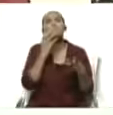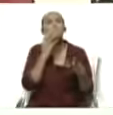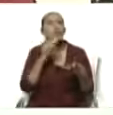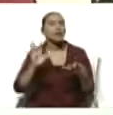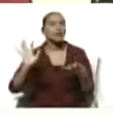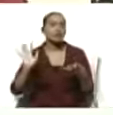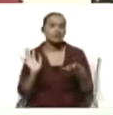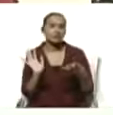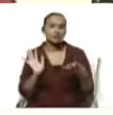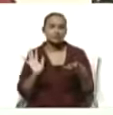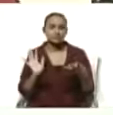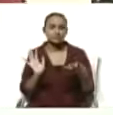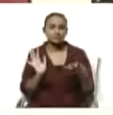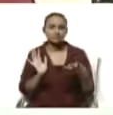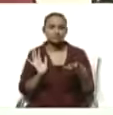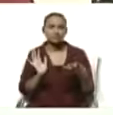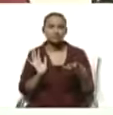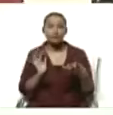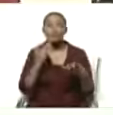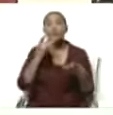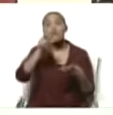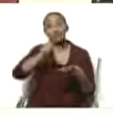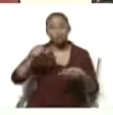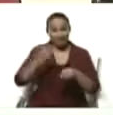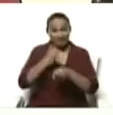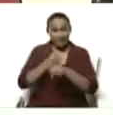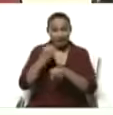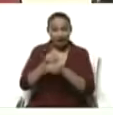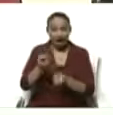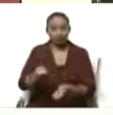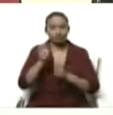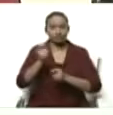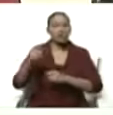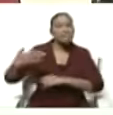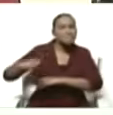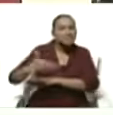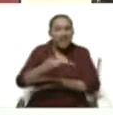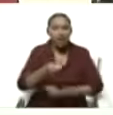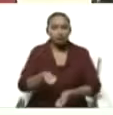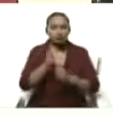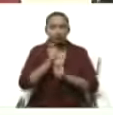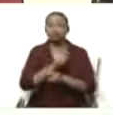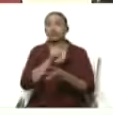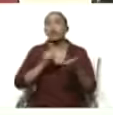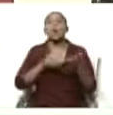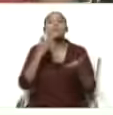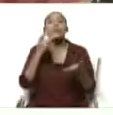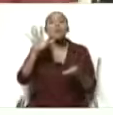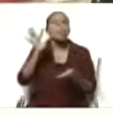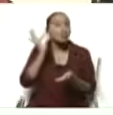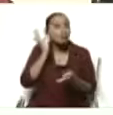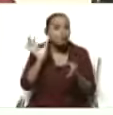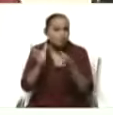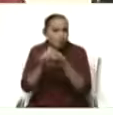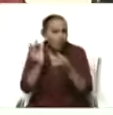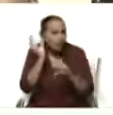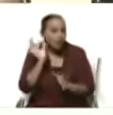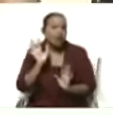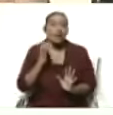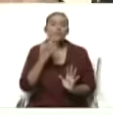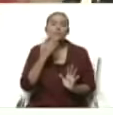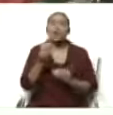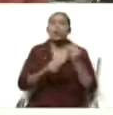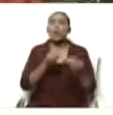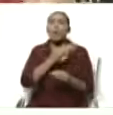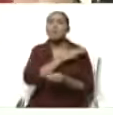de de qué de Los Pescadores y Pescadores por ejemplo de las mujeres por ejemplo las bases de emisiones cómo la